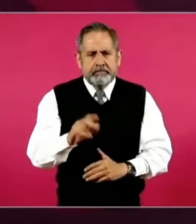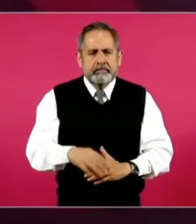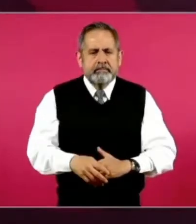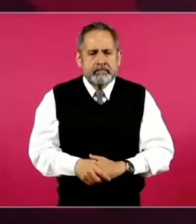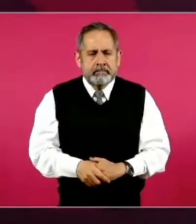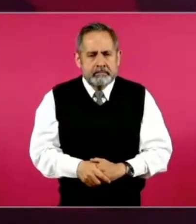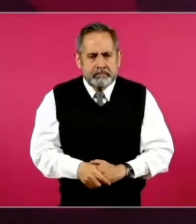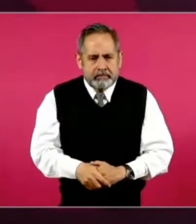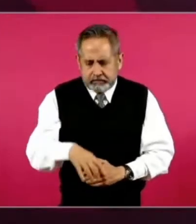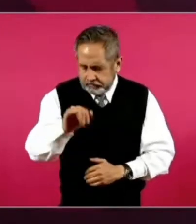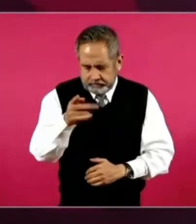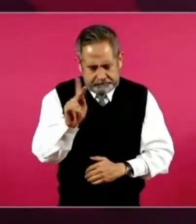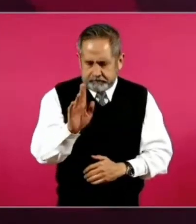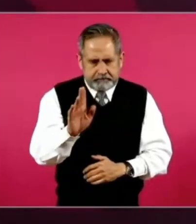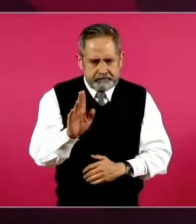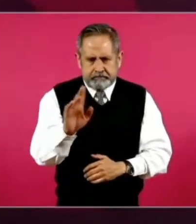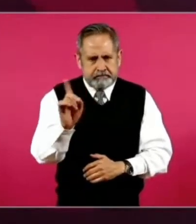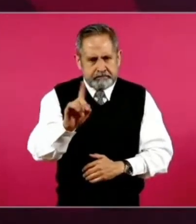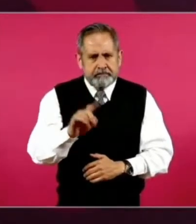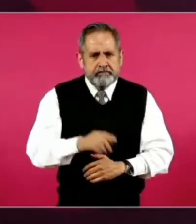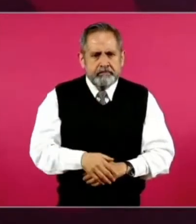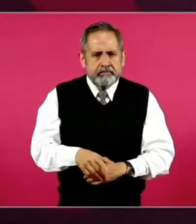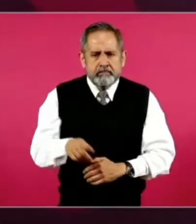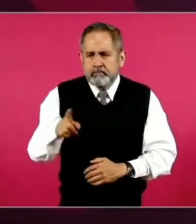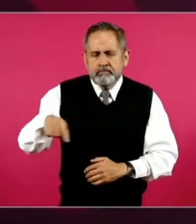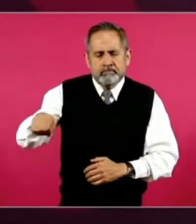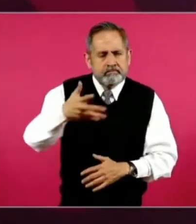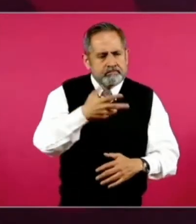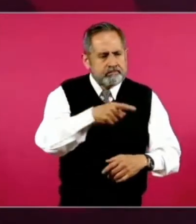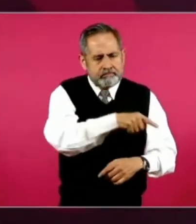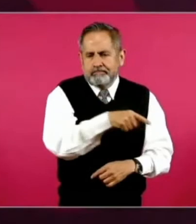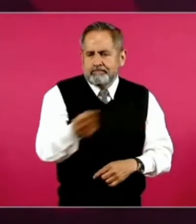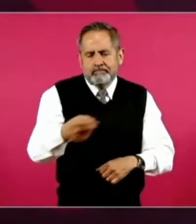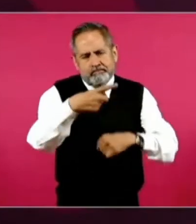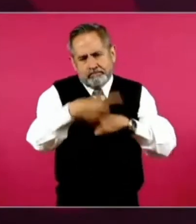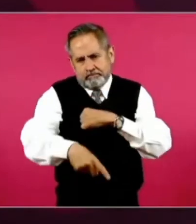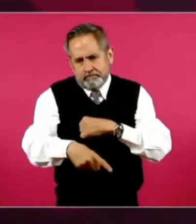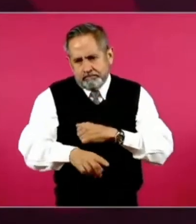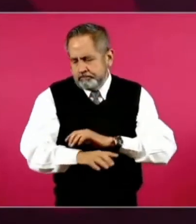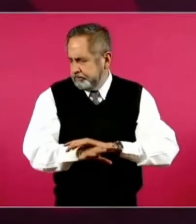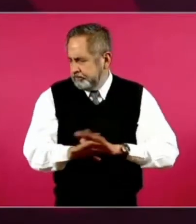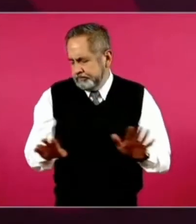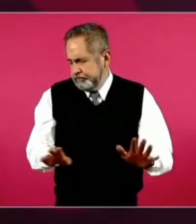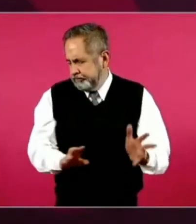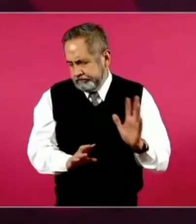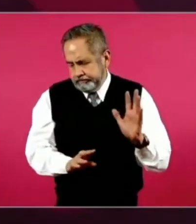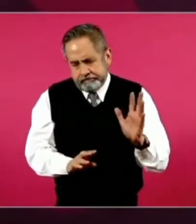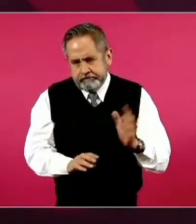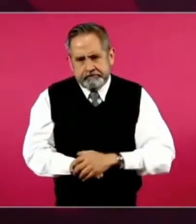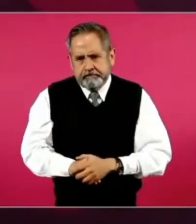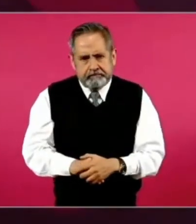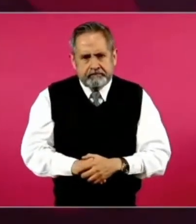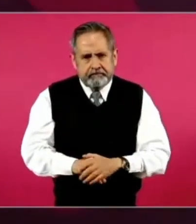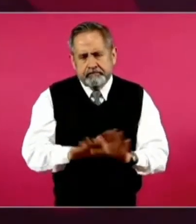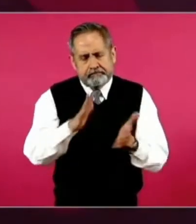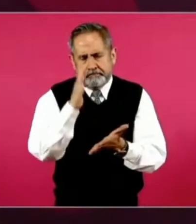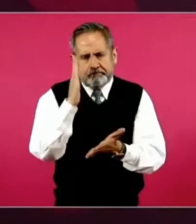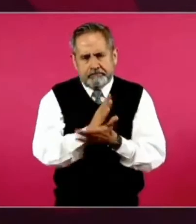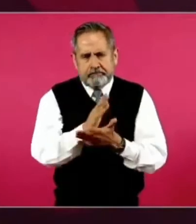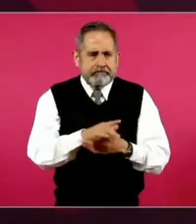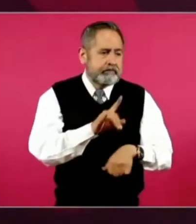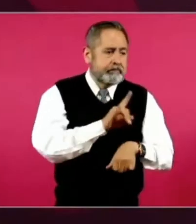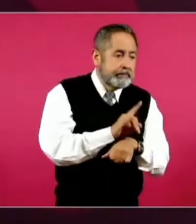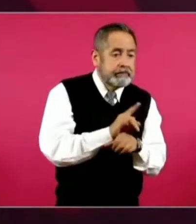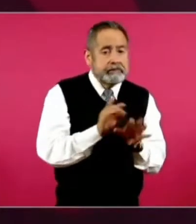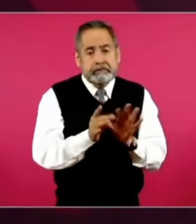que estarlo. sí, no, pero hicieron un daño. ¿Sí? Y ya basta de